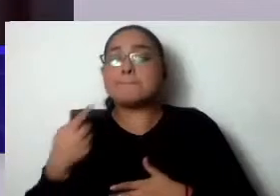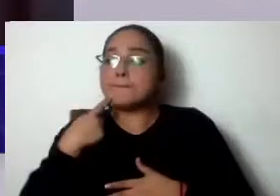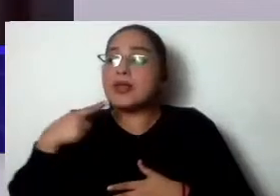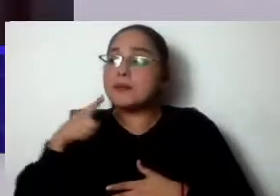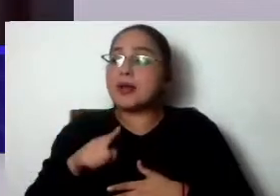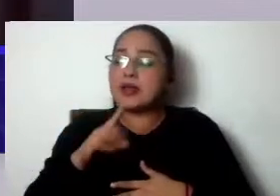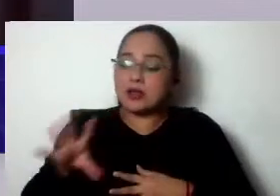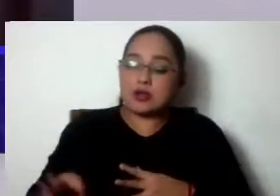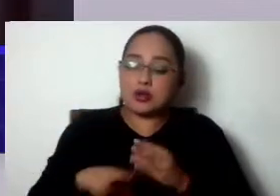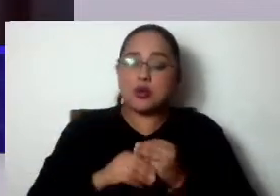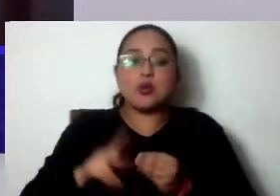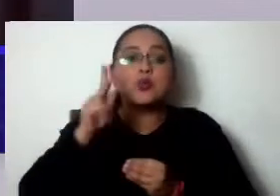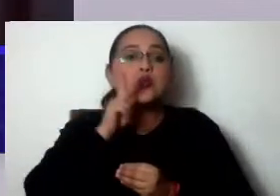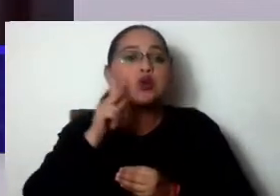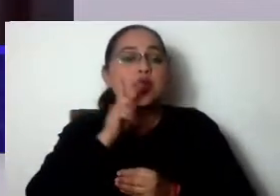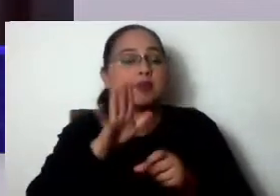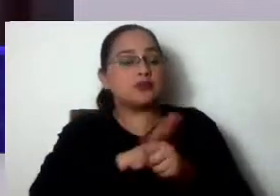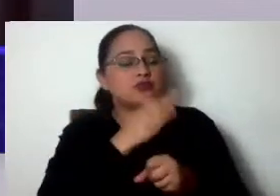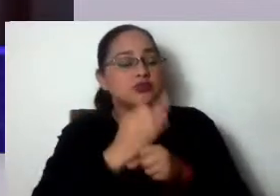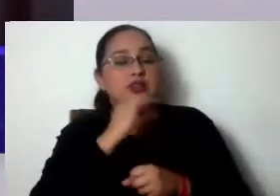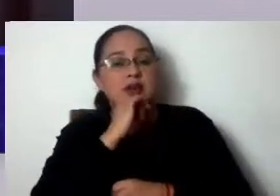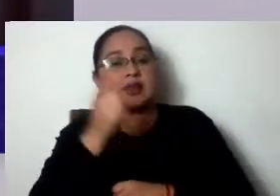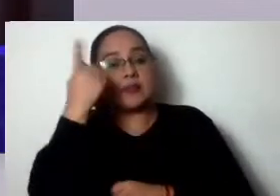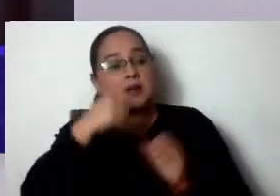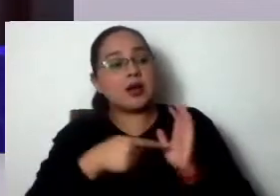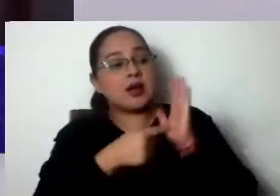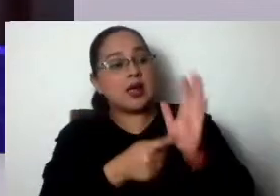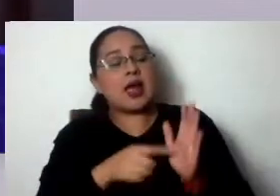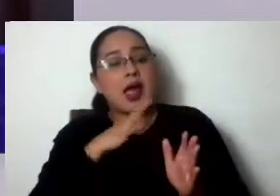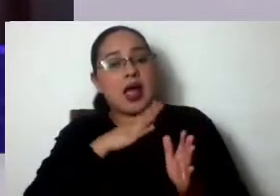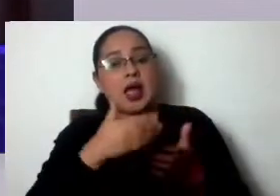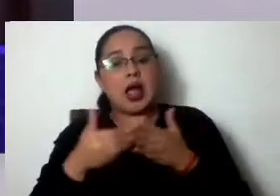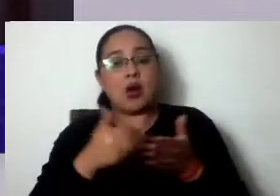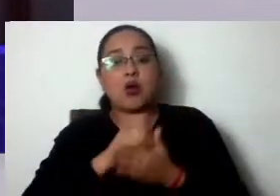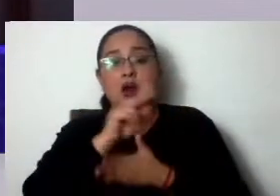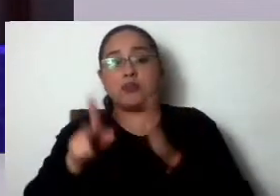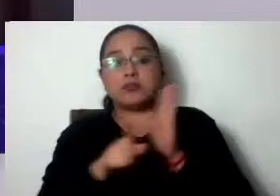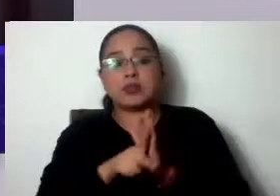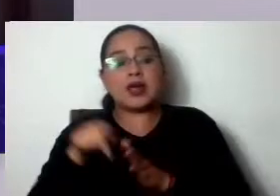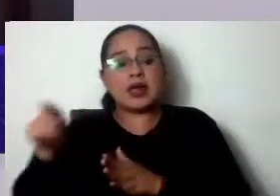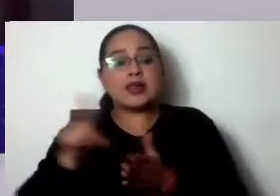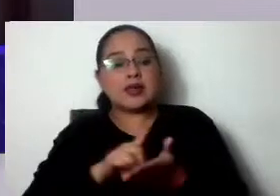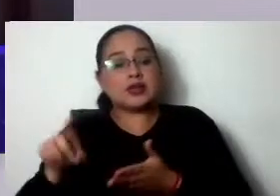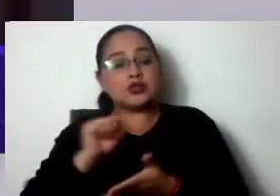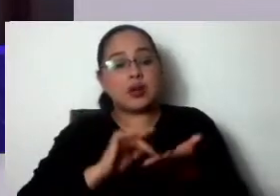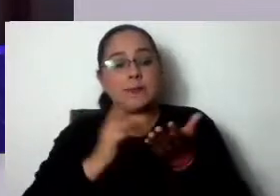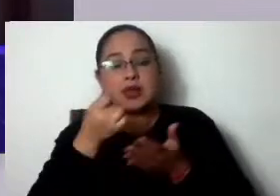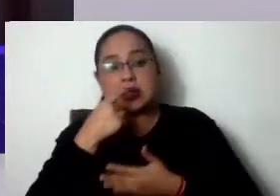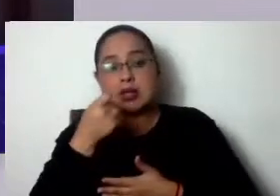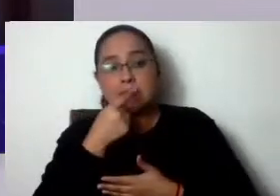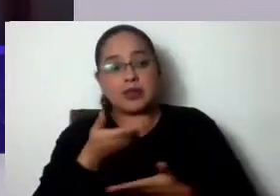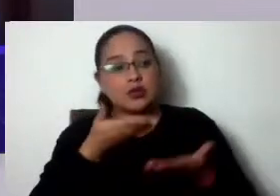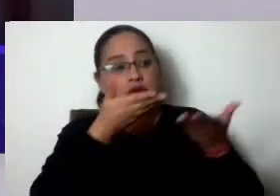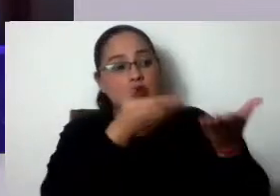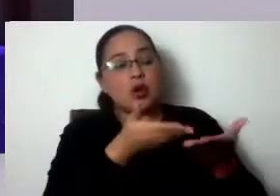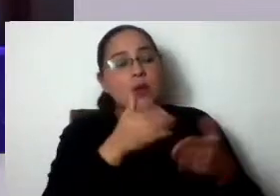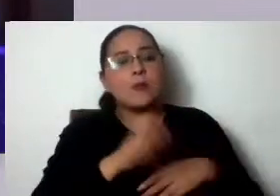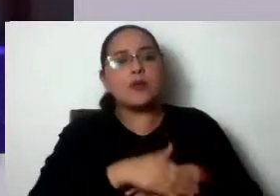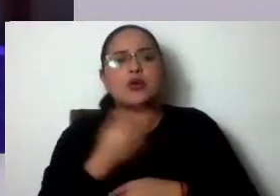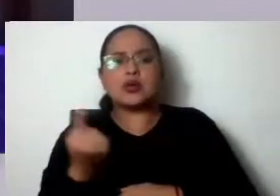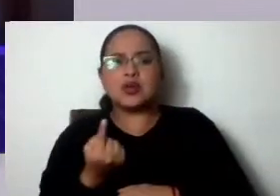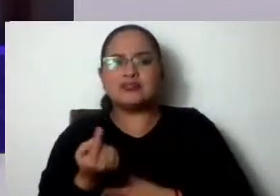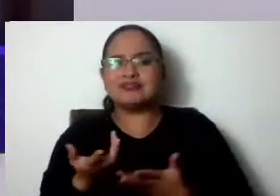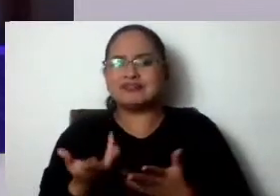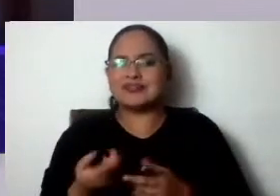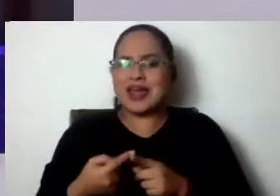inicial eran insuficientes para acreditar como interés suspensión al el derecho a que el medicamento fuera suministrado en virtud de no haber